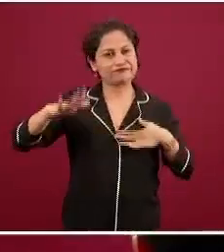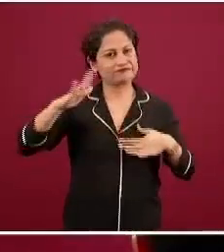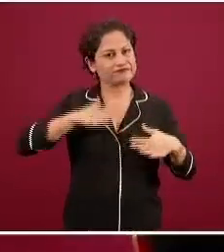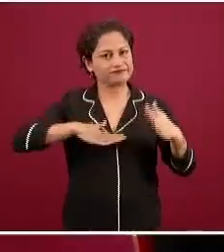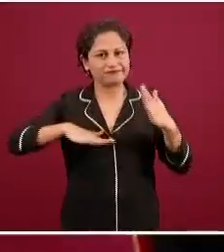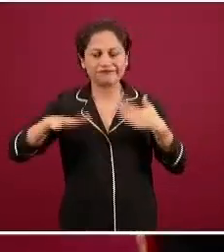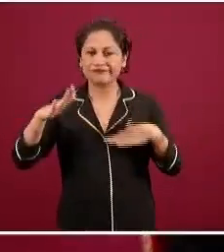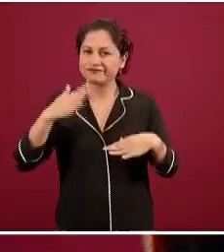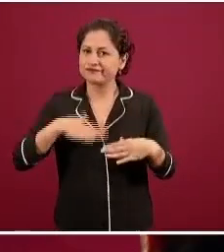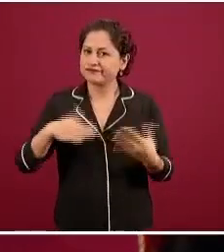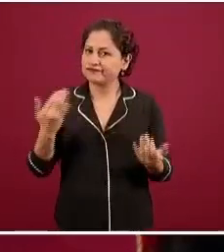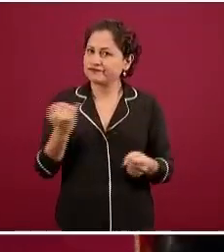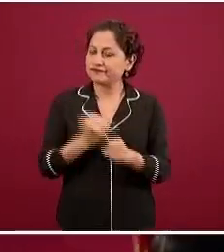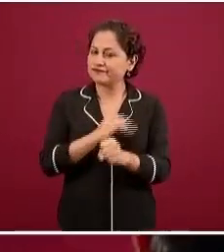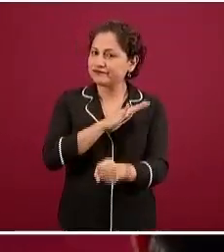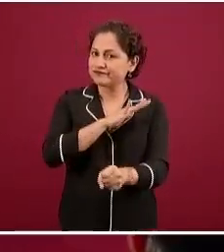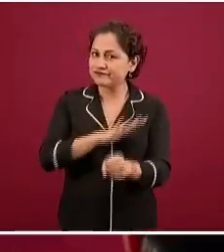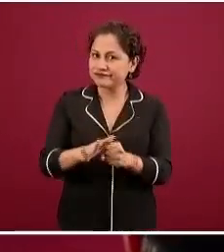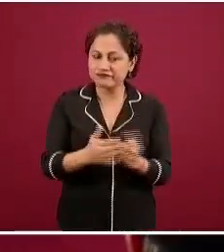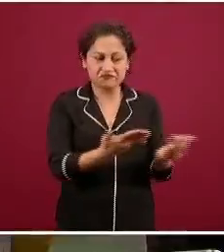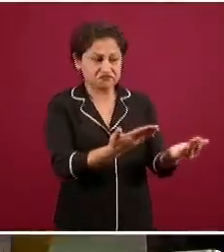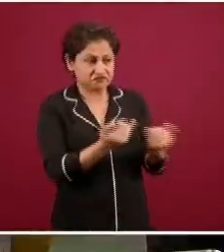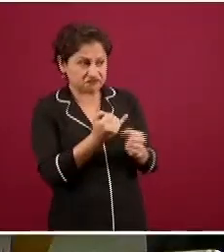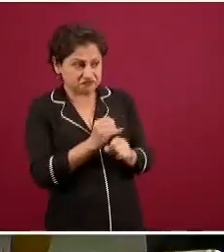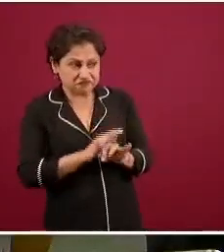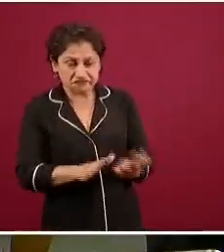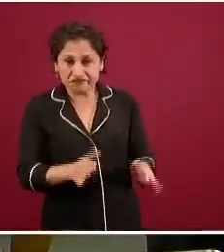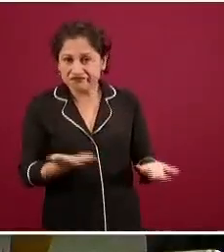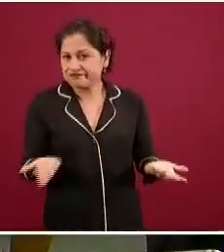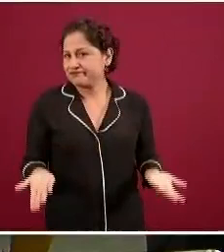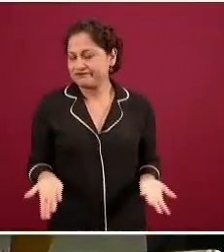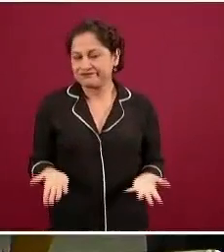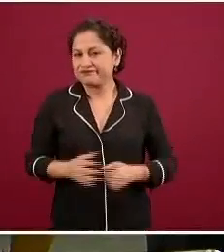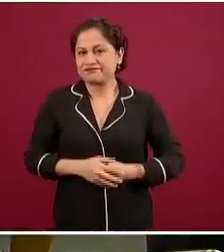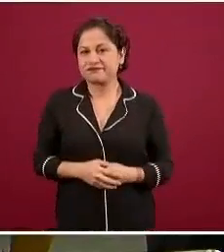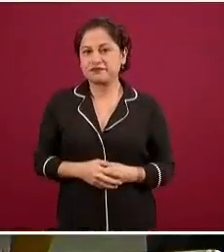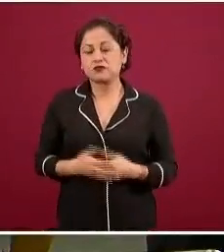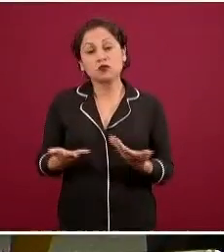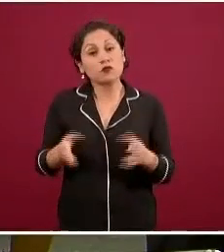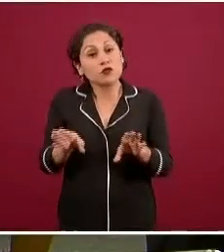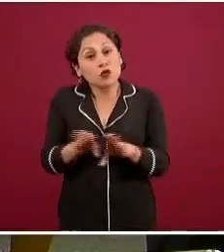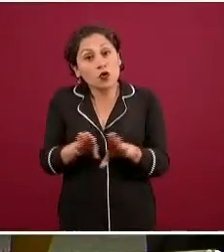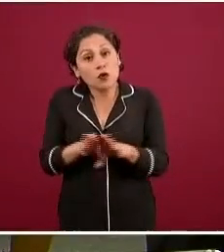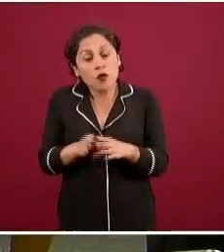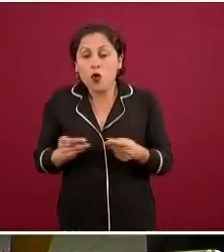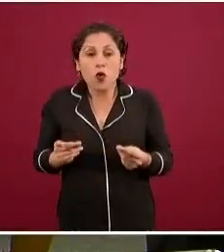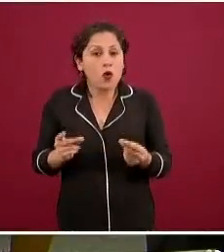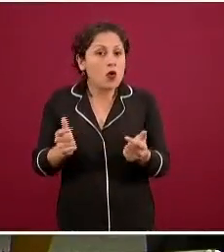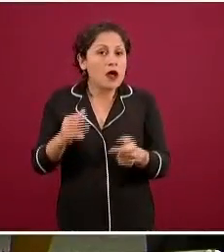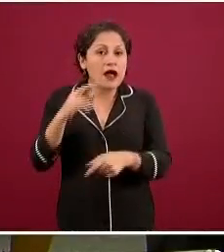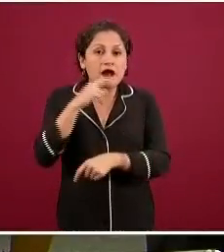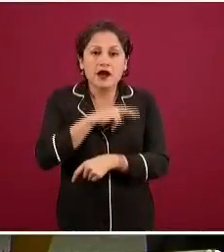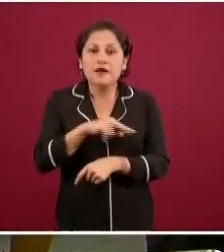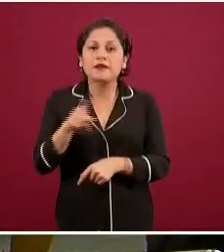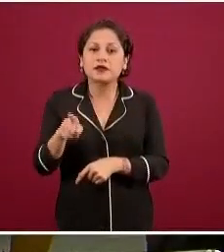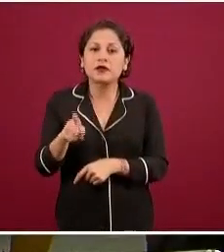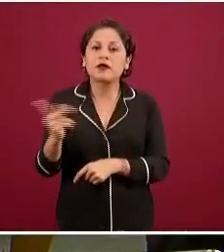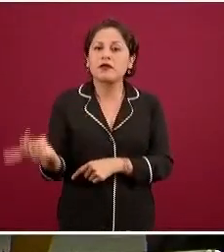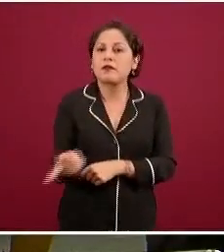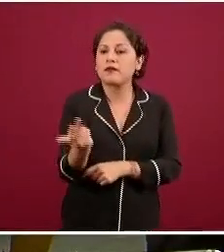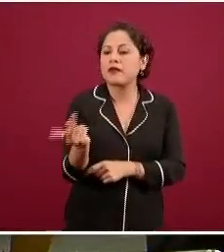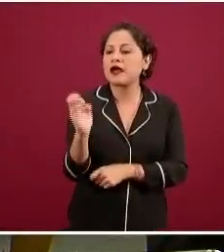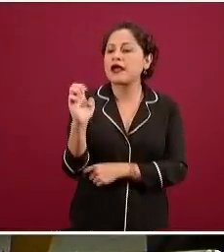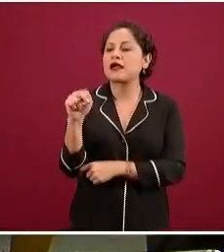del esfuerzo de conseguir información. Y entonces existen las encuestas. Las encuestas es una